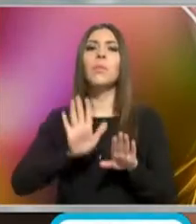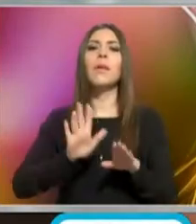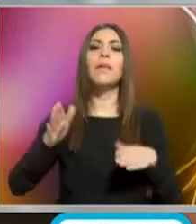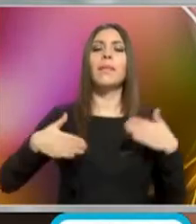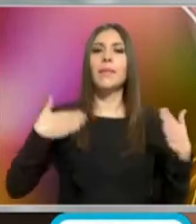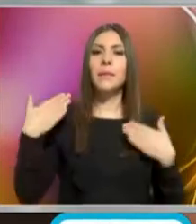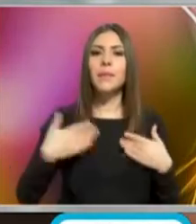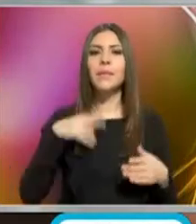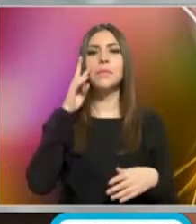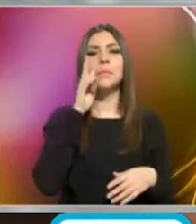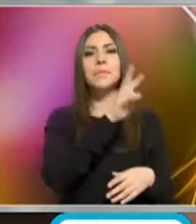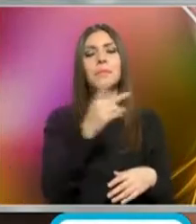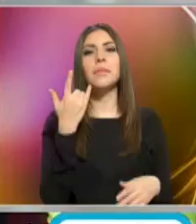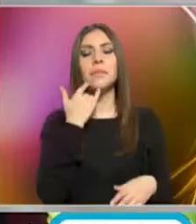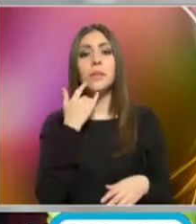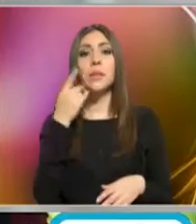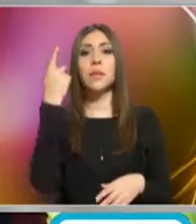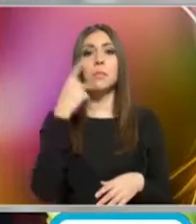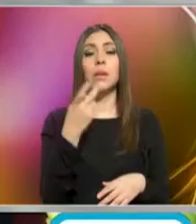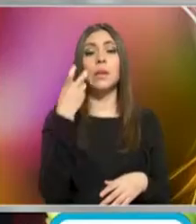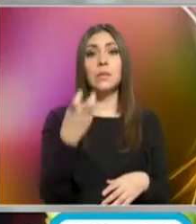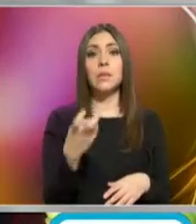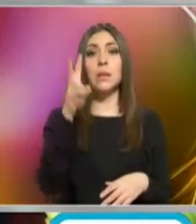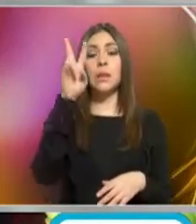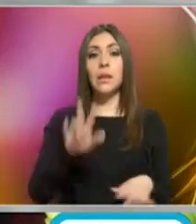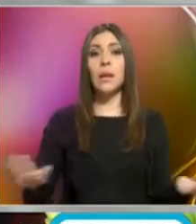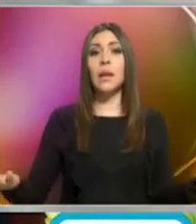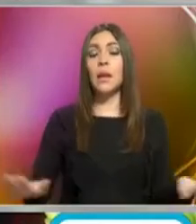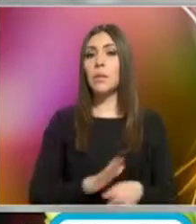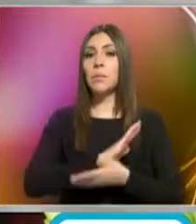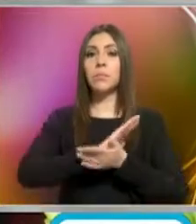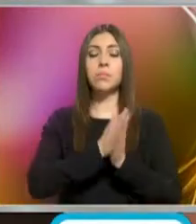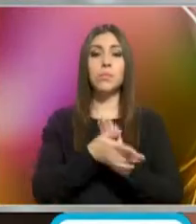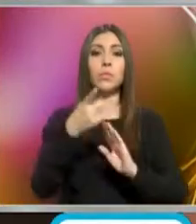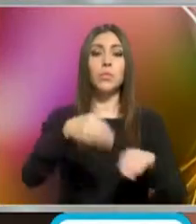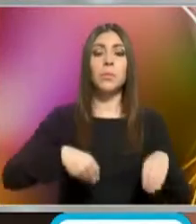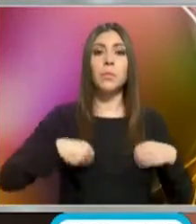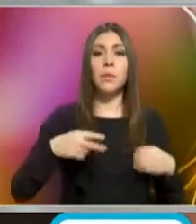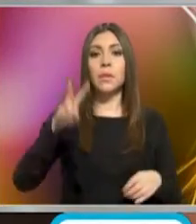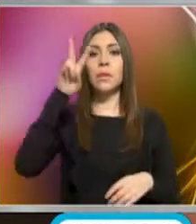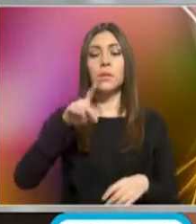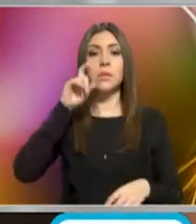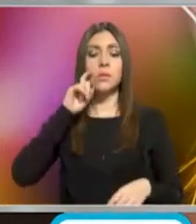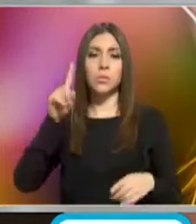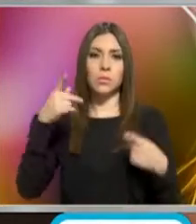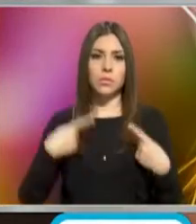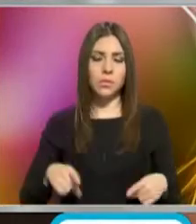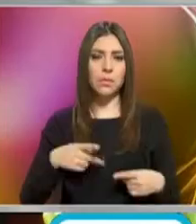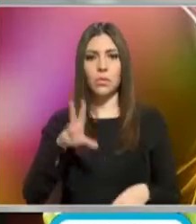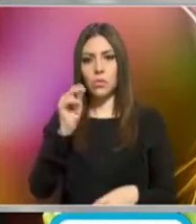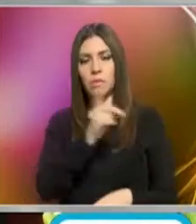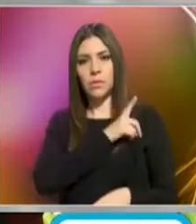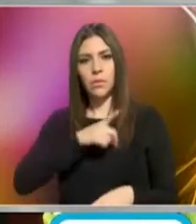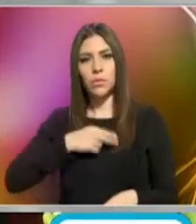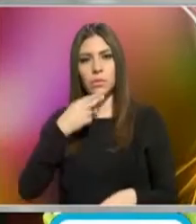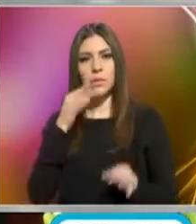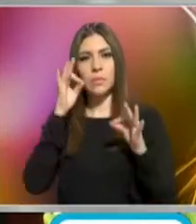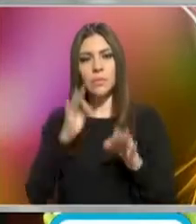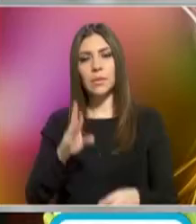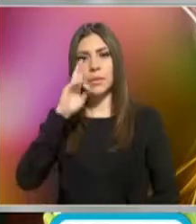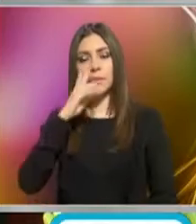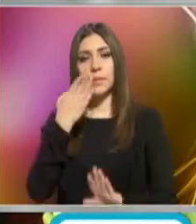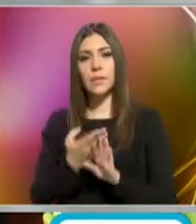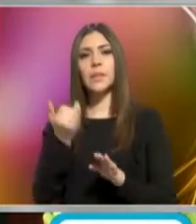pero no hacer que esta supla la vida real sexual de una persona. Y utilizarla, como bien dices tú, Irene, con mucha responsabilidad y hablando un